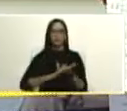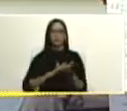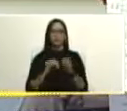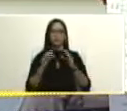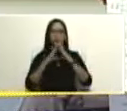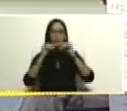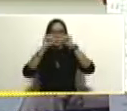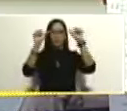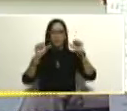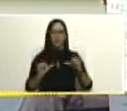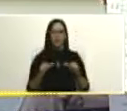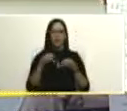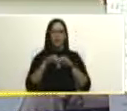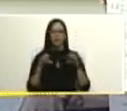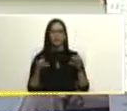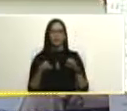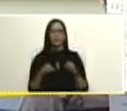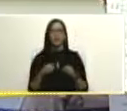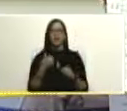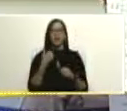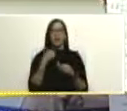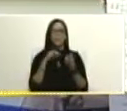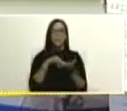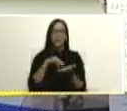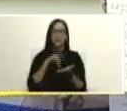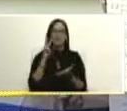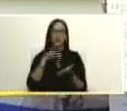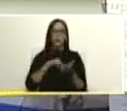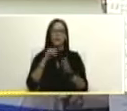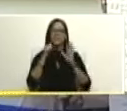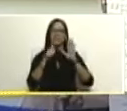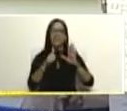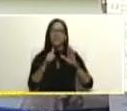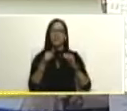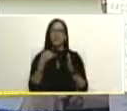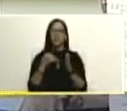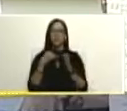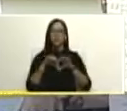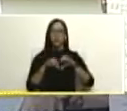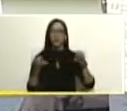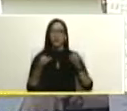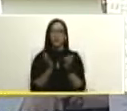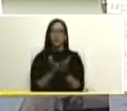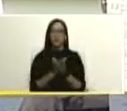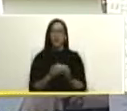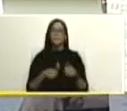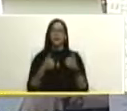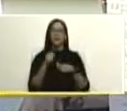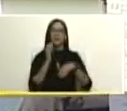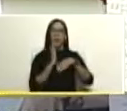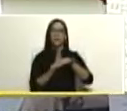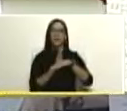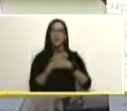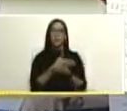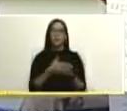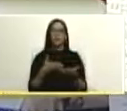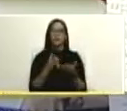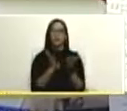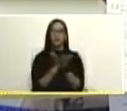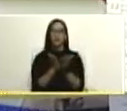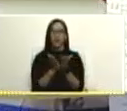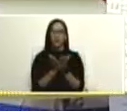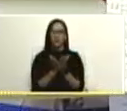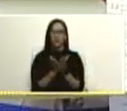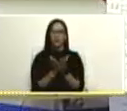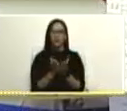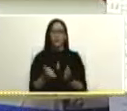educativo, presidente, en Miranda hay 2006 instituciones educativas donde estudian más de 500,000 de estudiantes. Importante